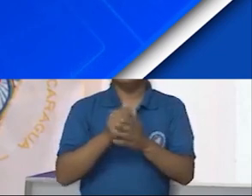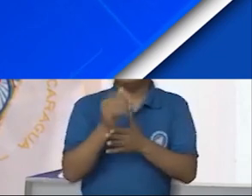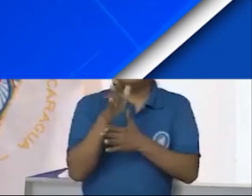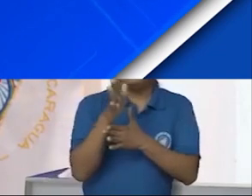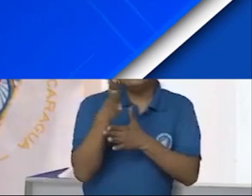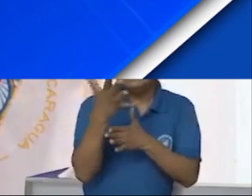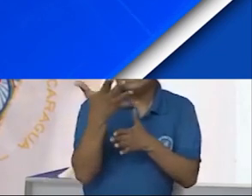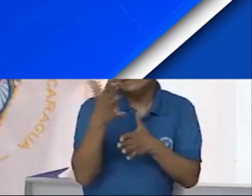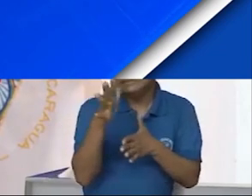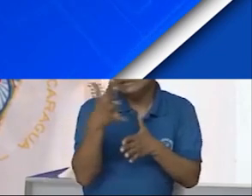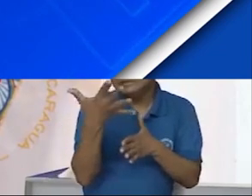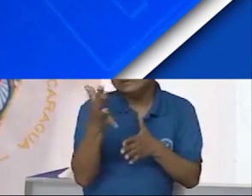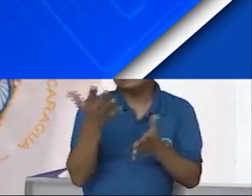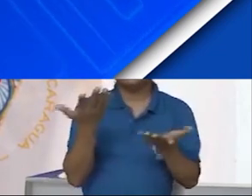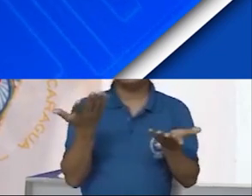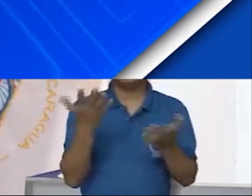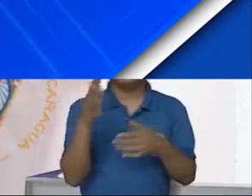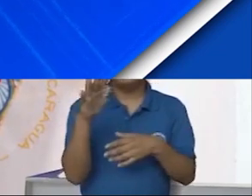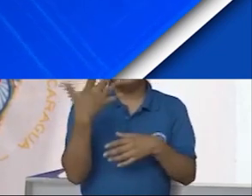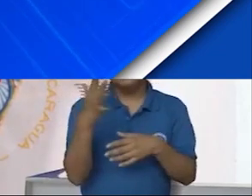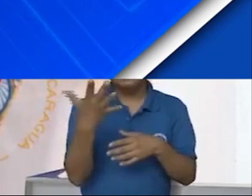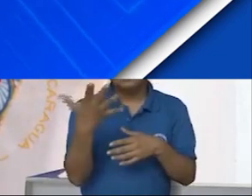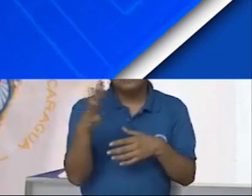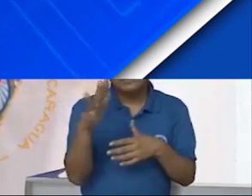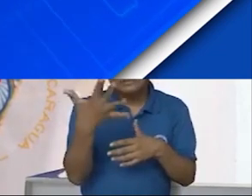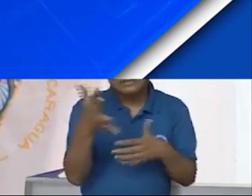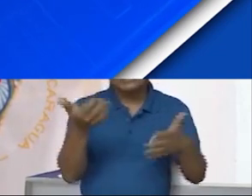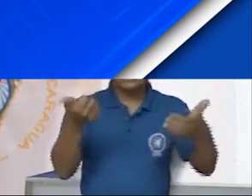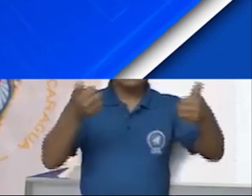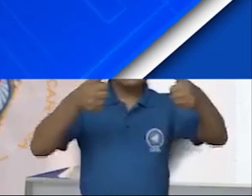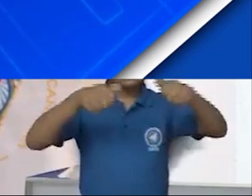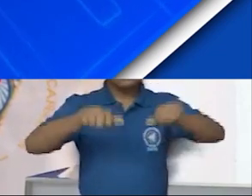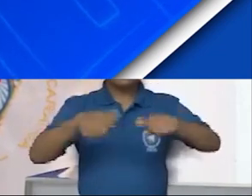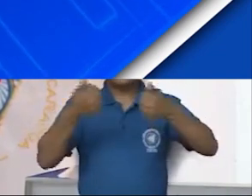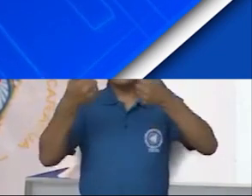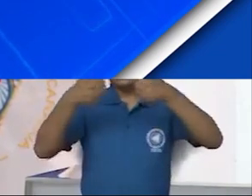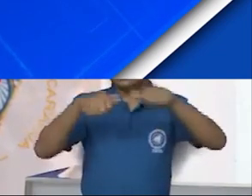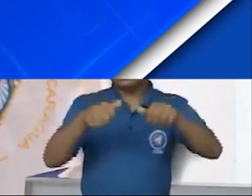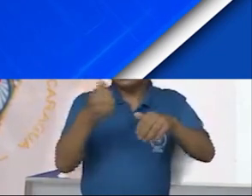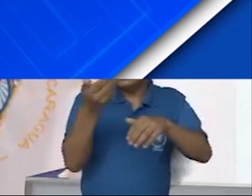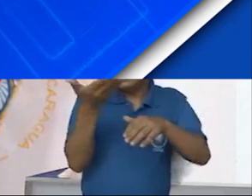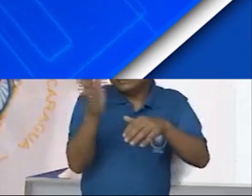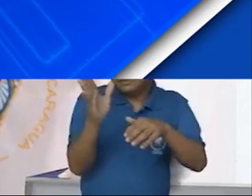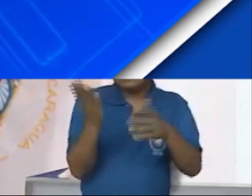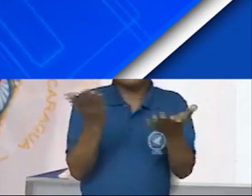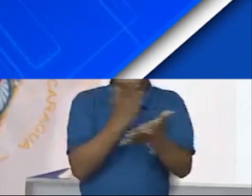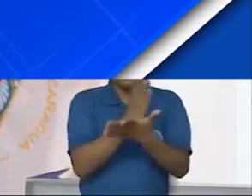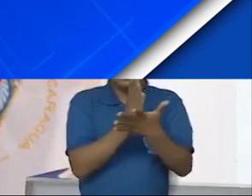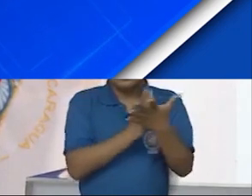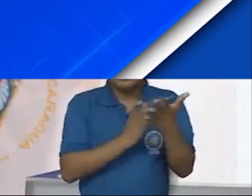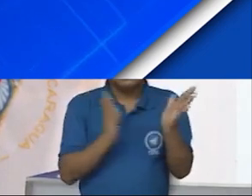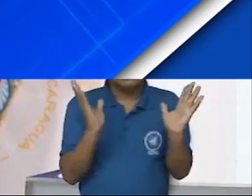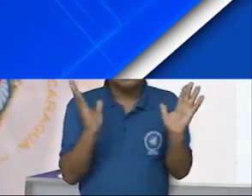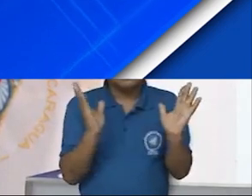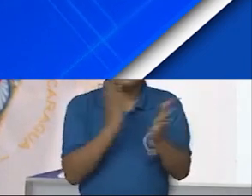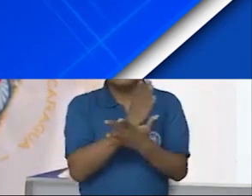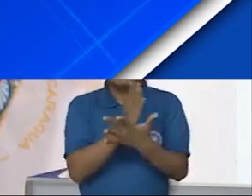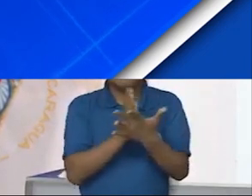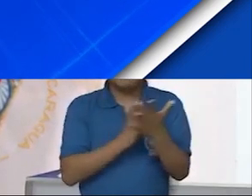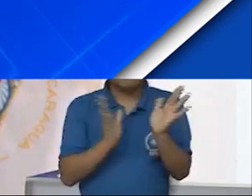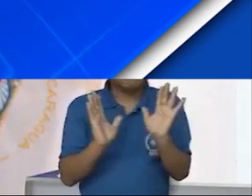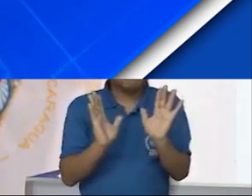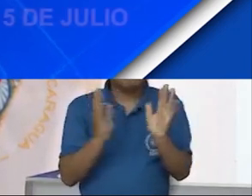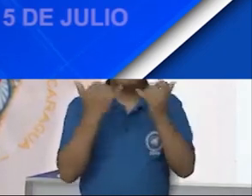casi podría decir, consenso en su aprobación. Únicamente en unas de